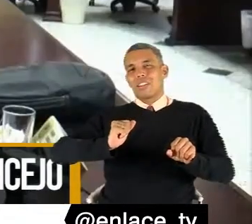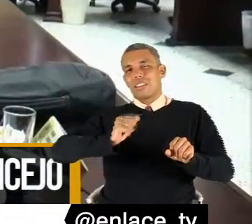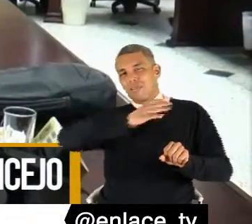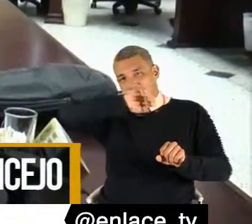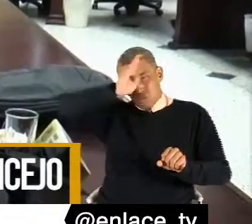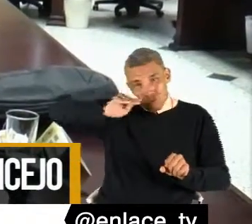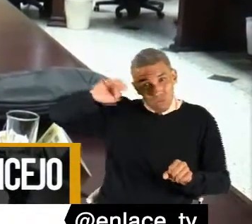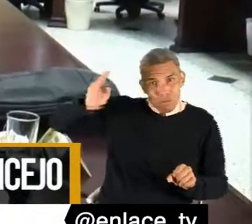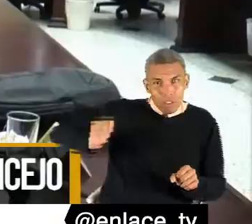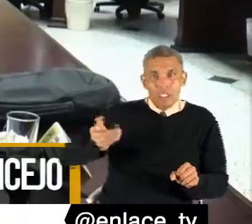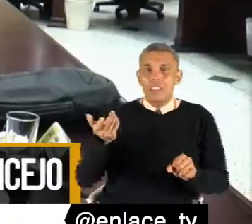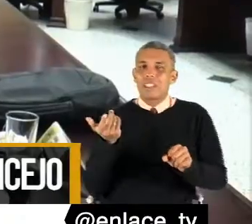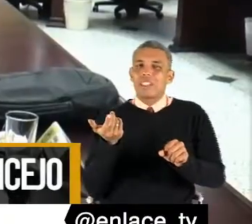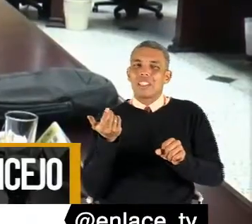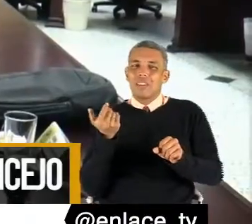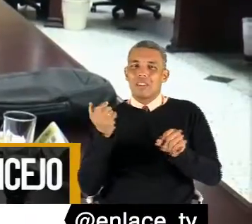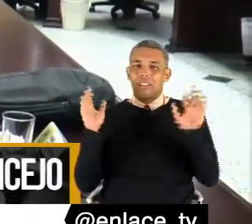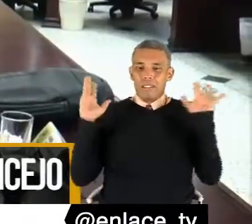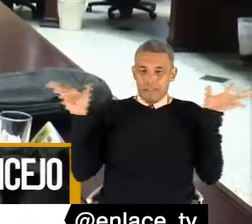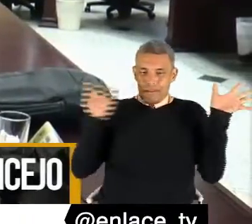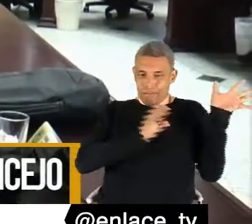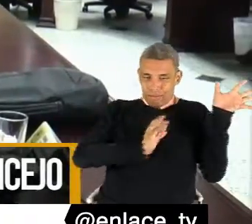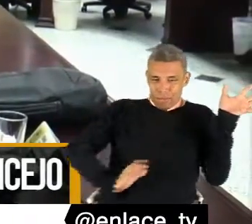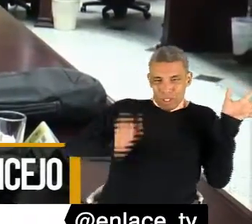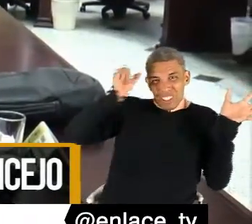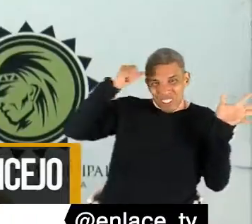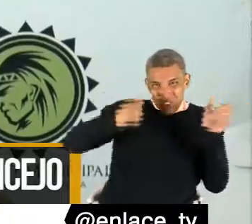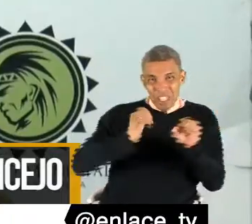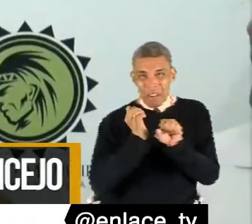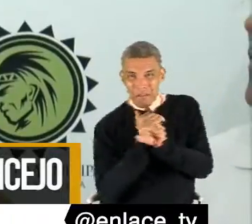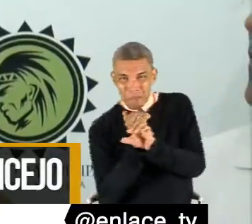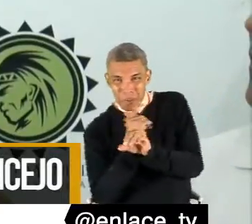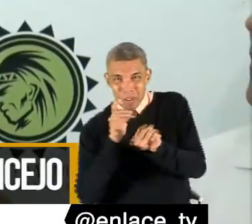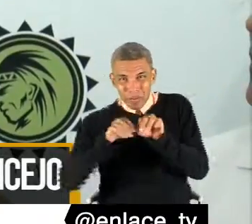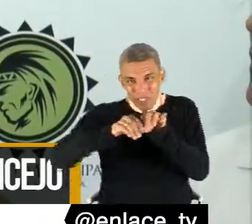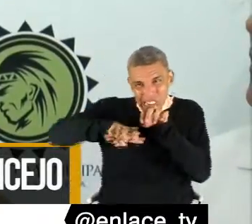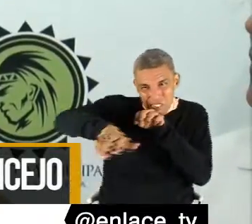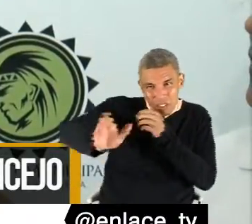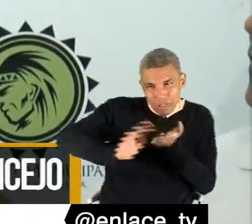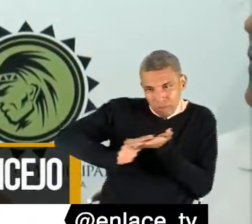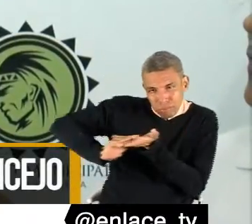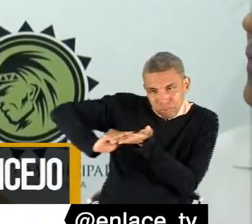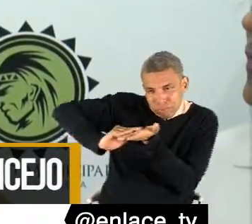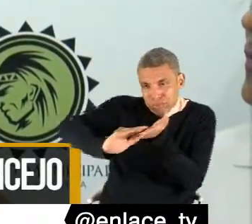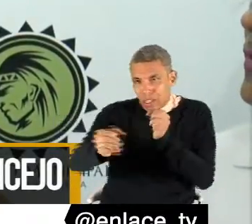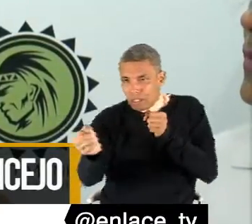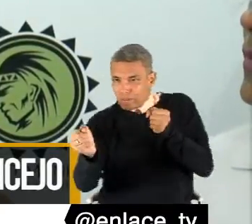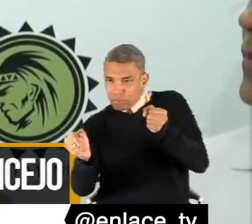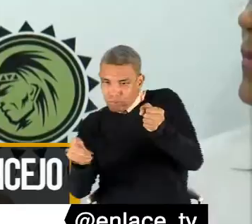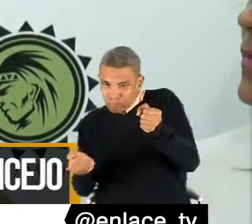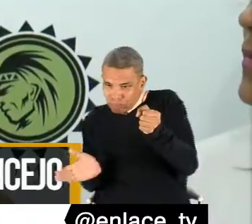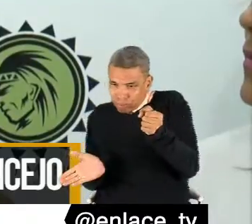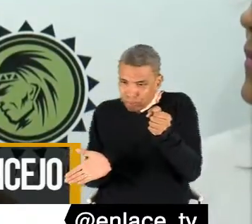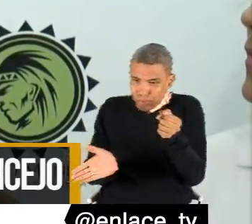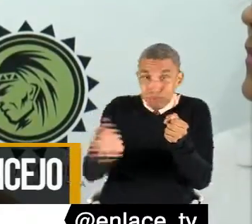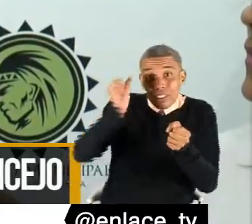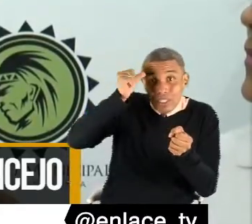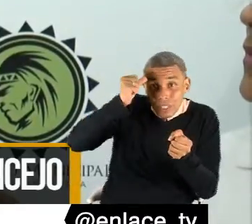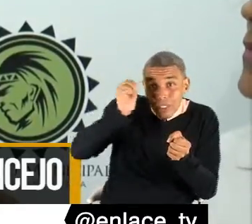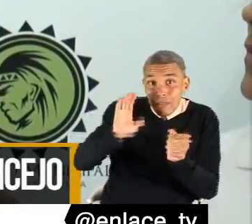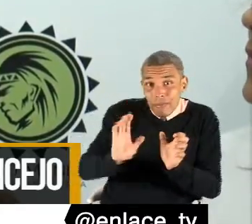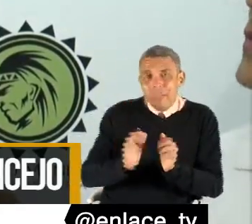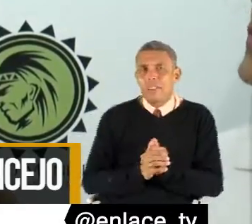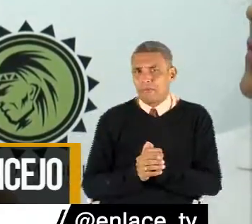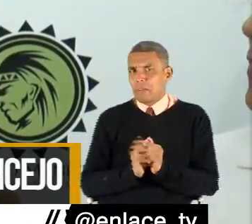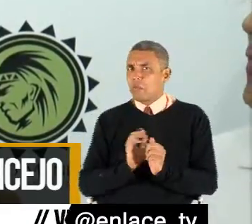cada uno de esos entes y los responsables para que precisamente nos digan para cuándo tienen ellos previsto culminar